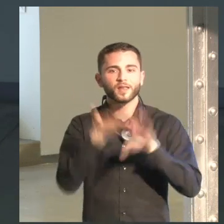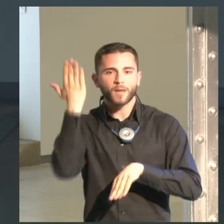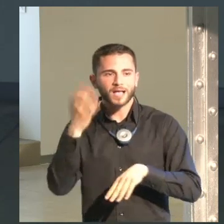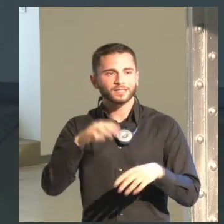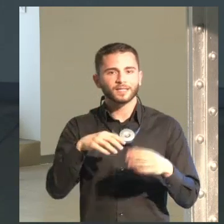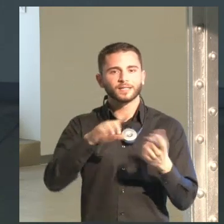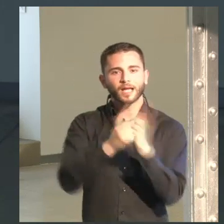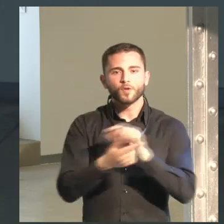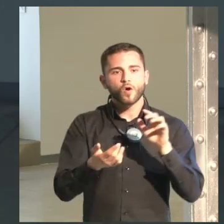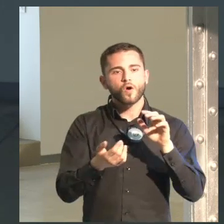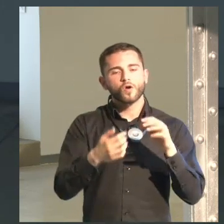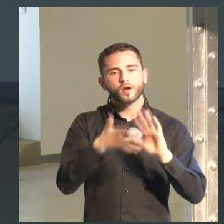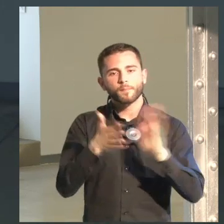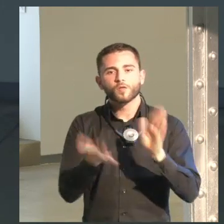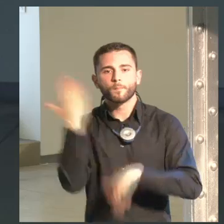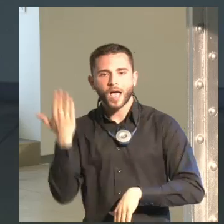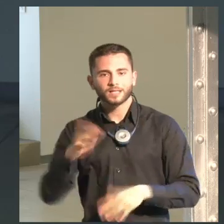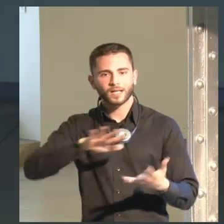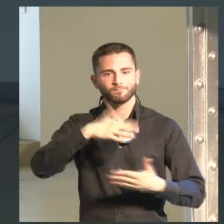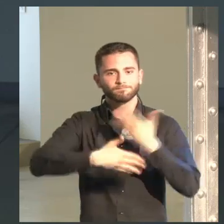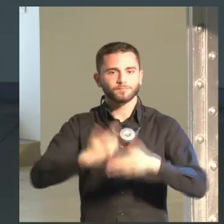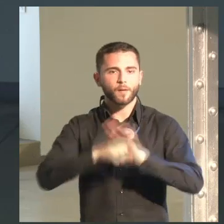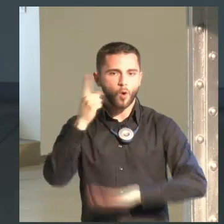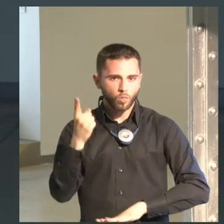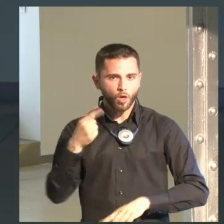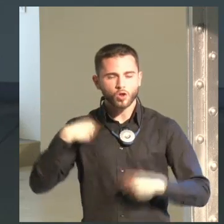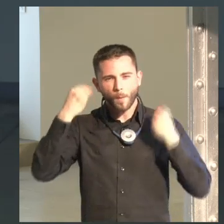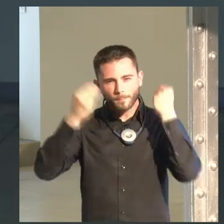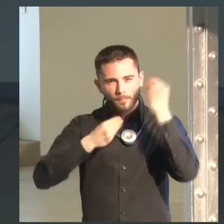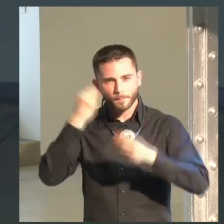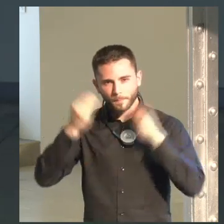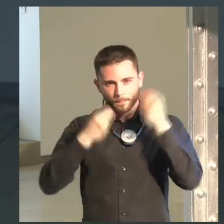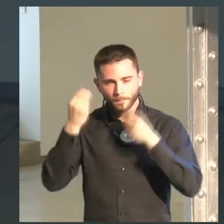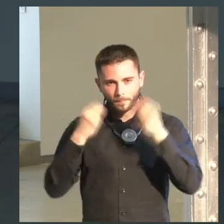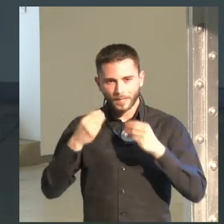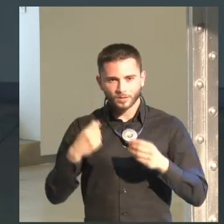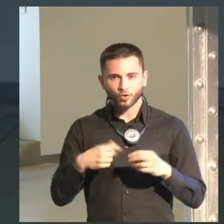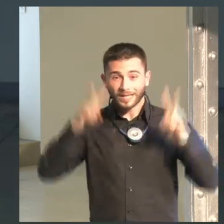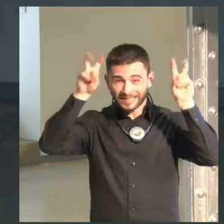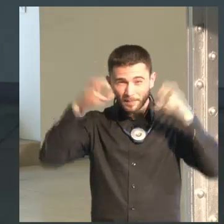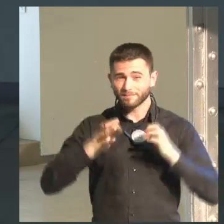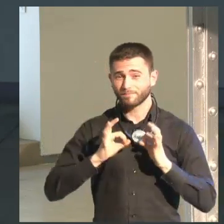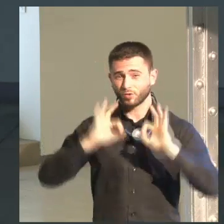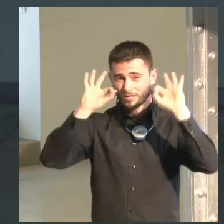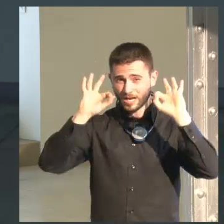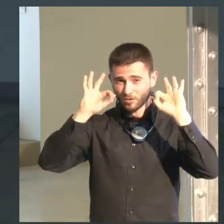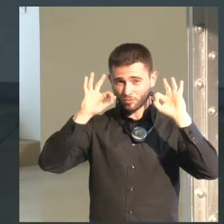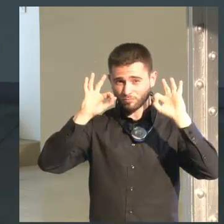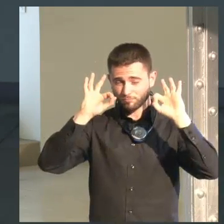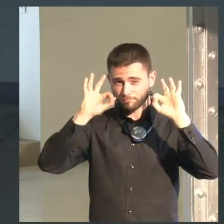más rápidos, de evolución, y por tanto yo creo que tenemos que buscar para una serie de asuntos concretos. Es decir, no